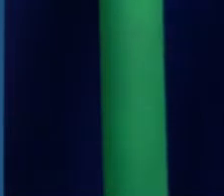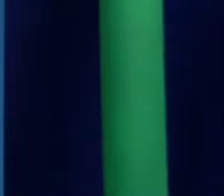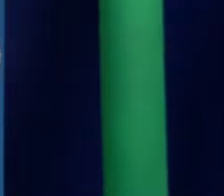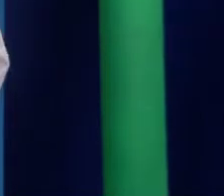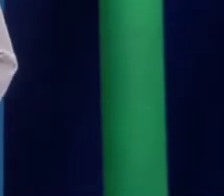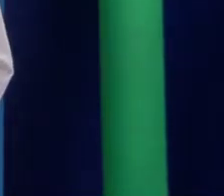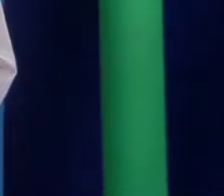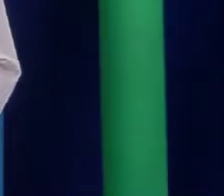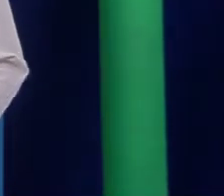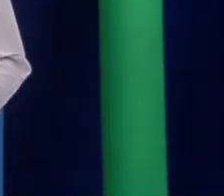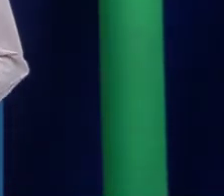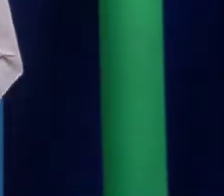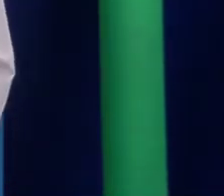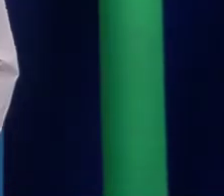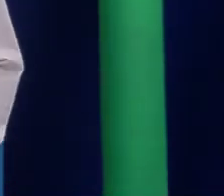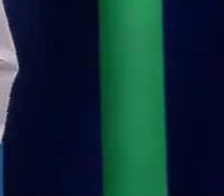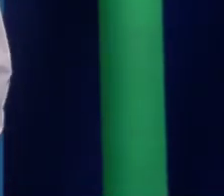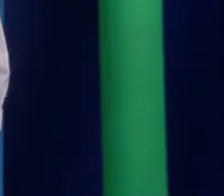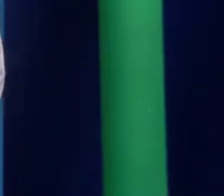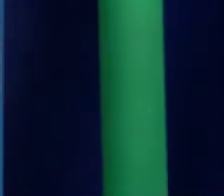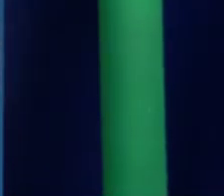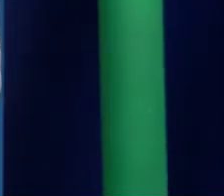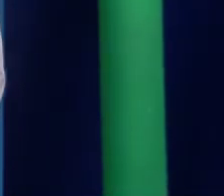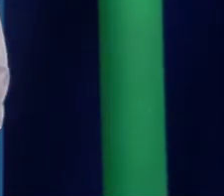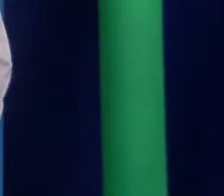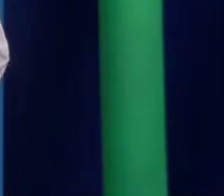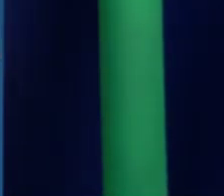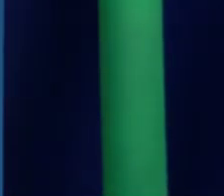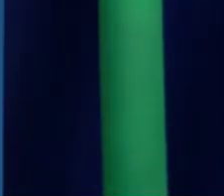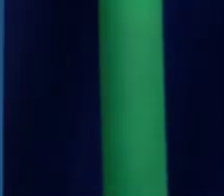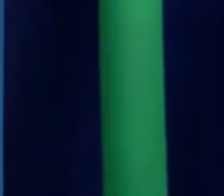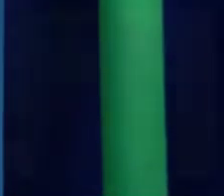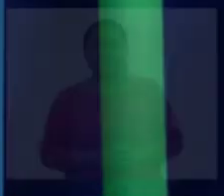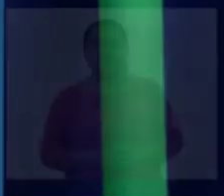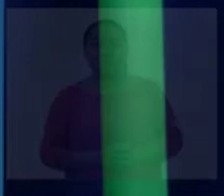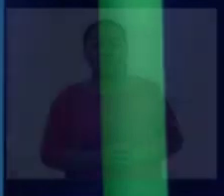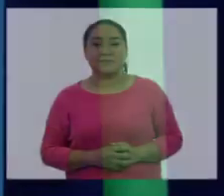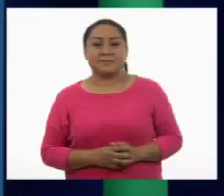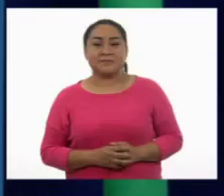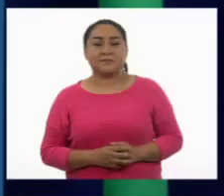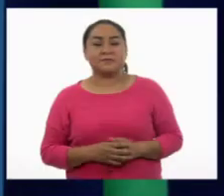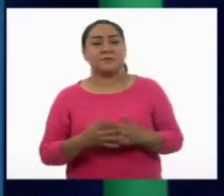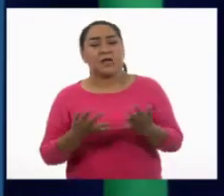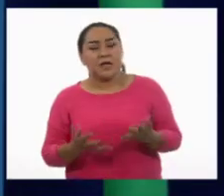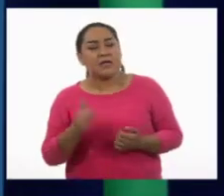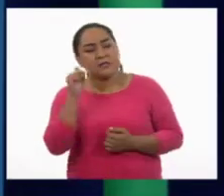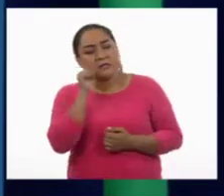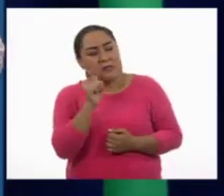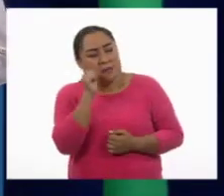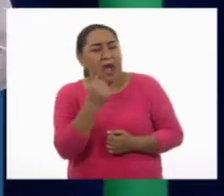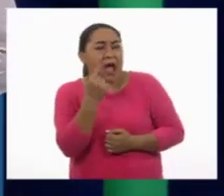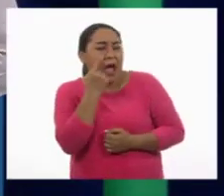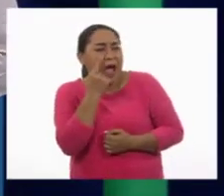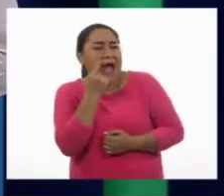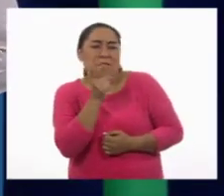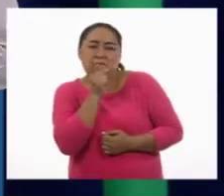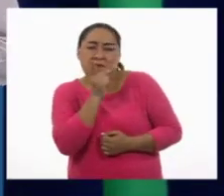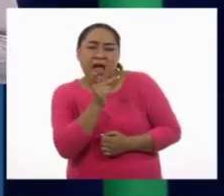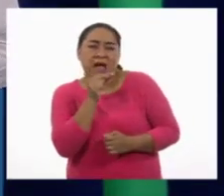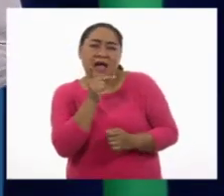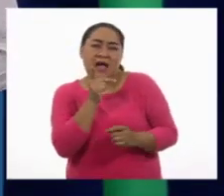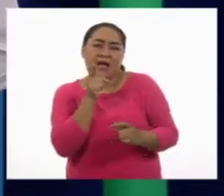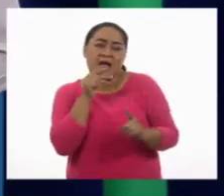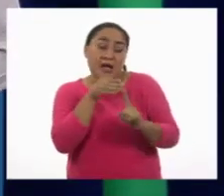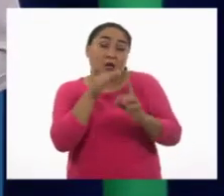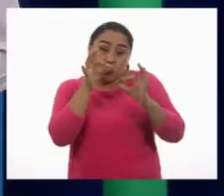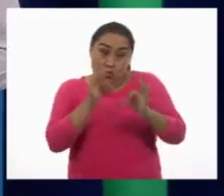igual la Quetzalo Miak México. Todos utilizamos de manera regular diversas palabras de